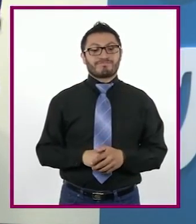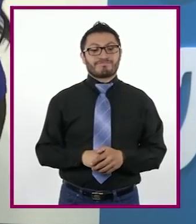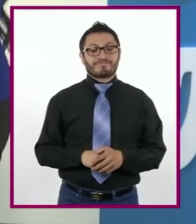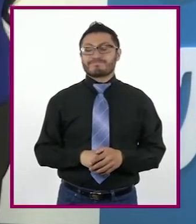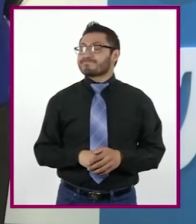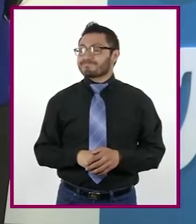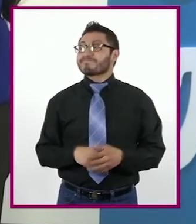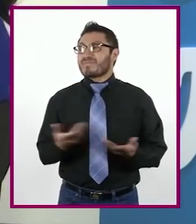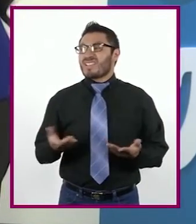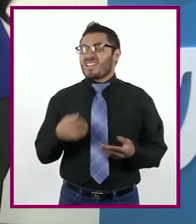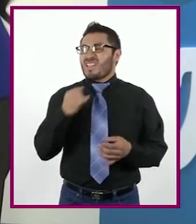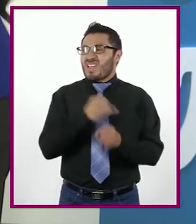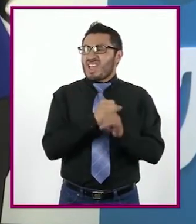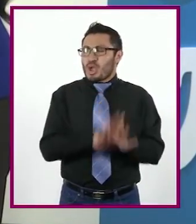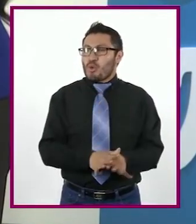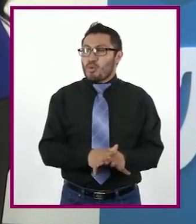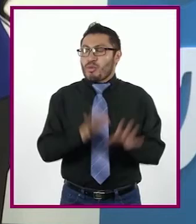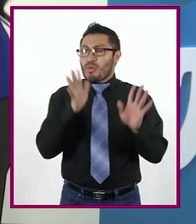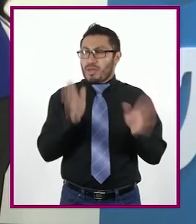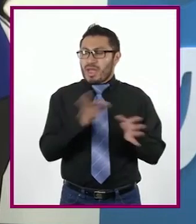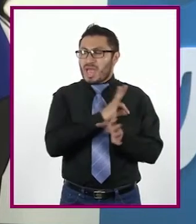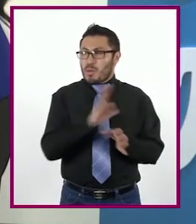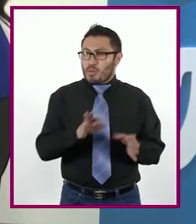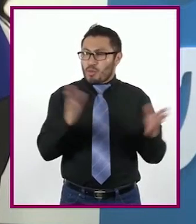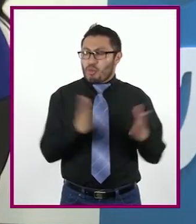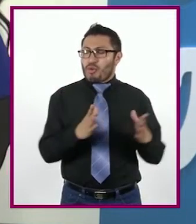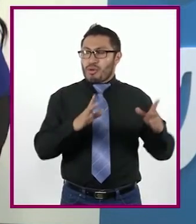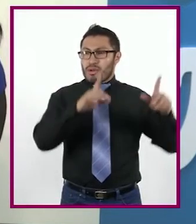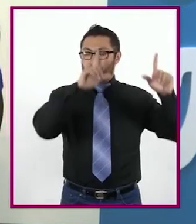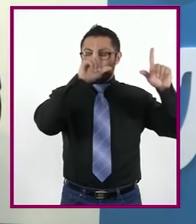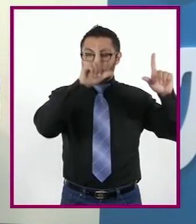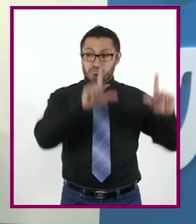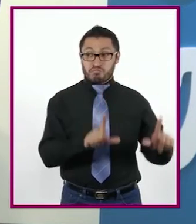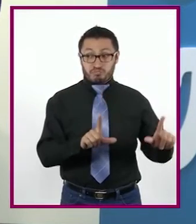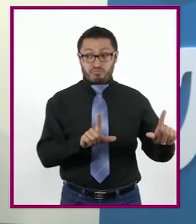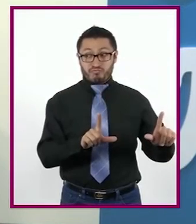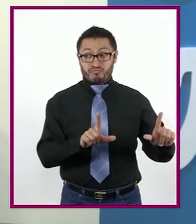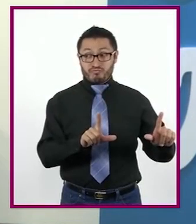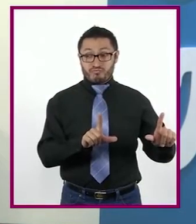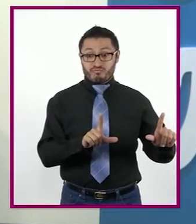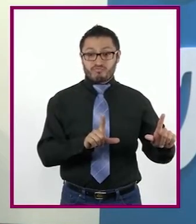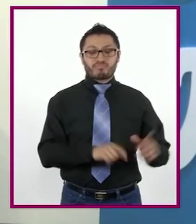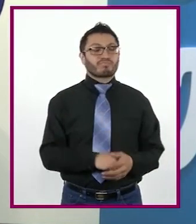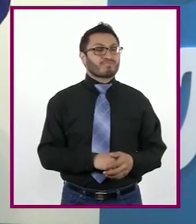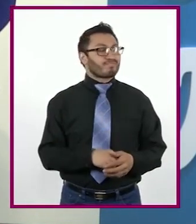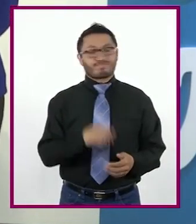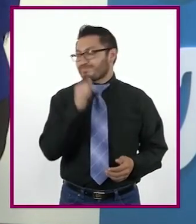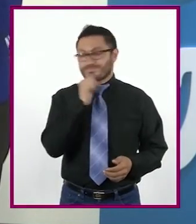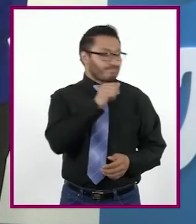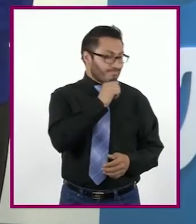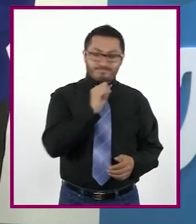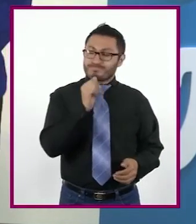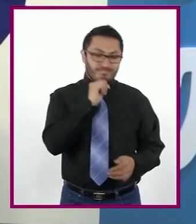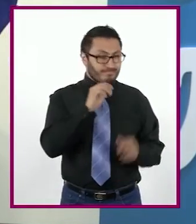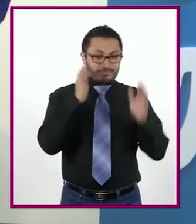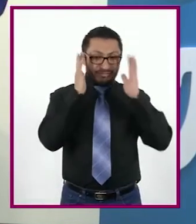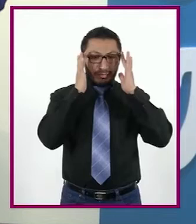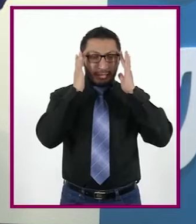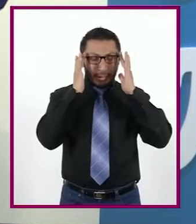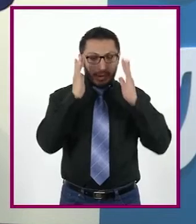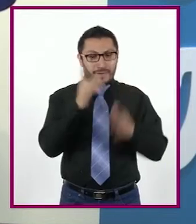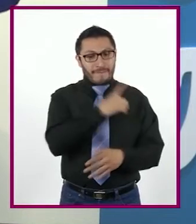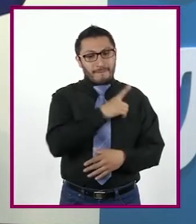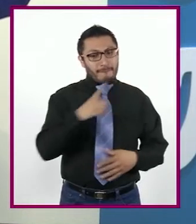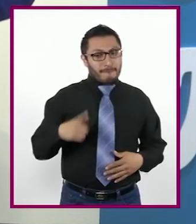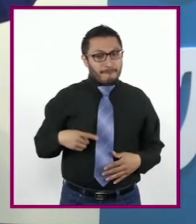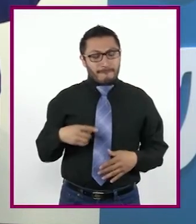Profesora, ¿con esta información ya podemos construir nuestra propia gráfica? Aún no, Enrique. Tenemos que